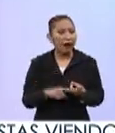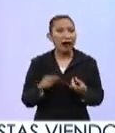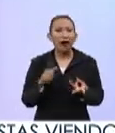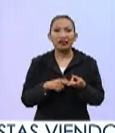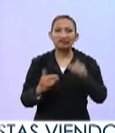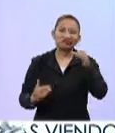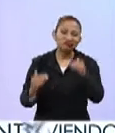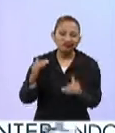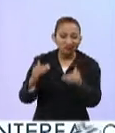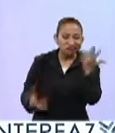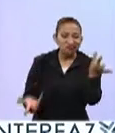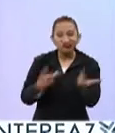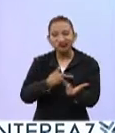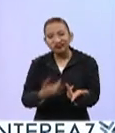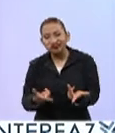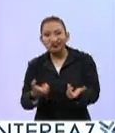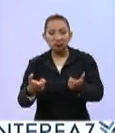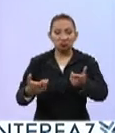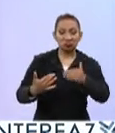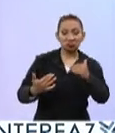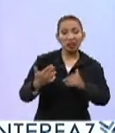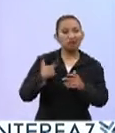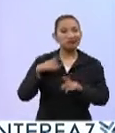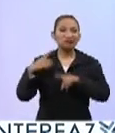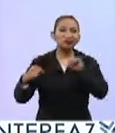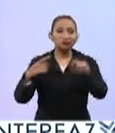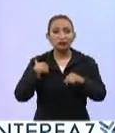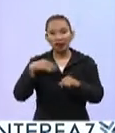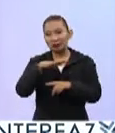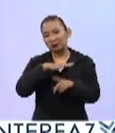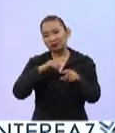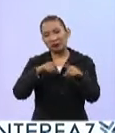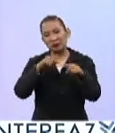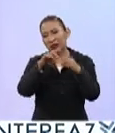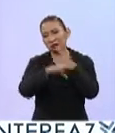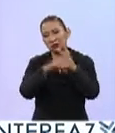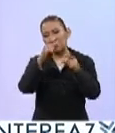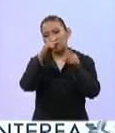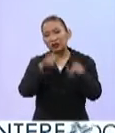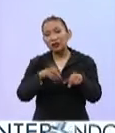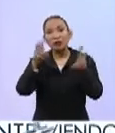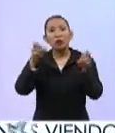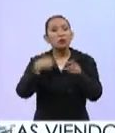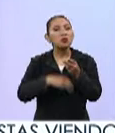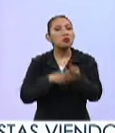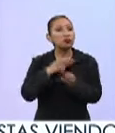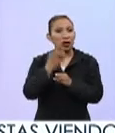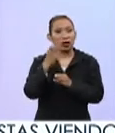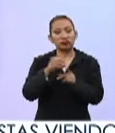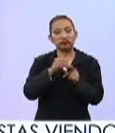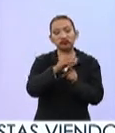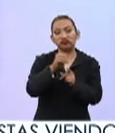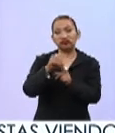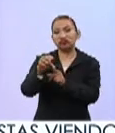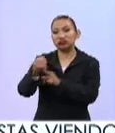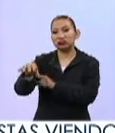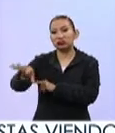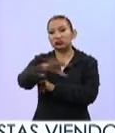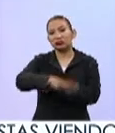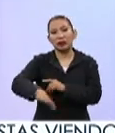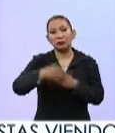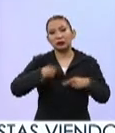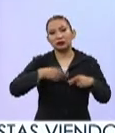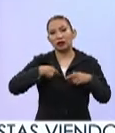la desigualdad, en fin, una serie de factores que se encuentran dominando el mundo y que esto impacta directamente a